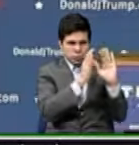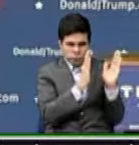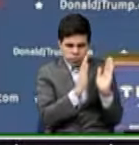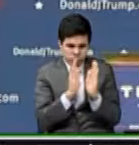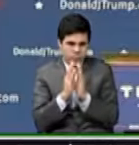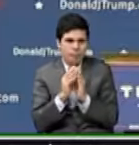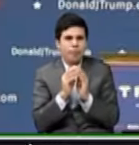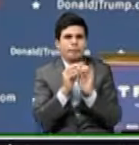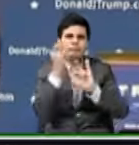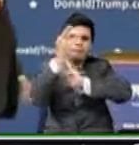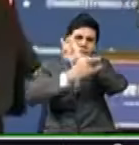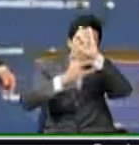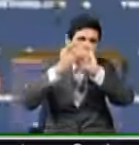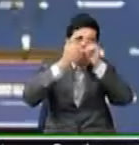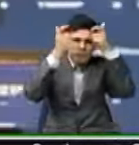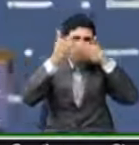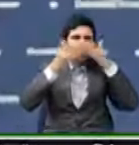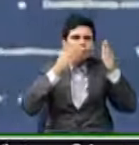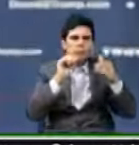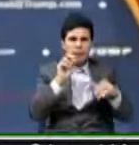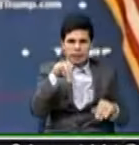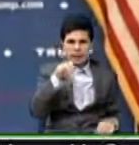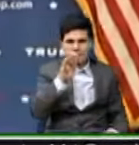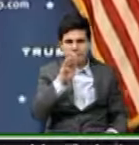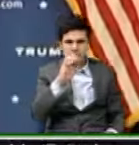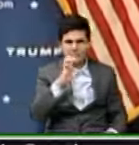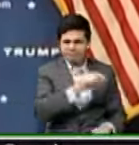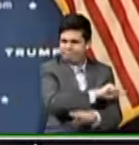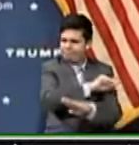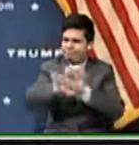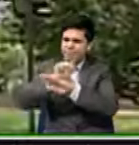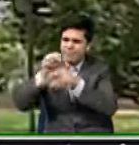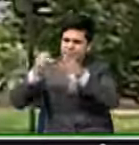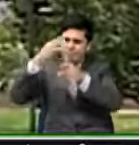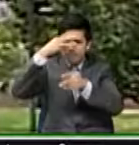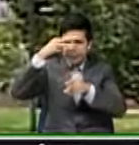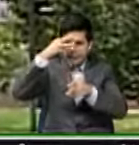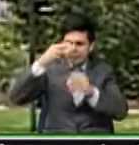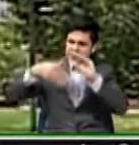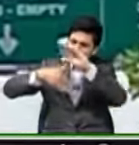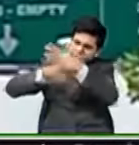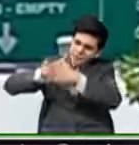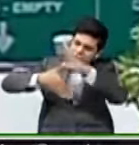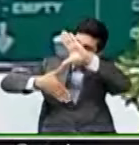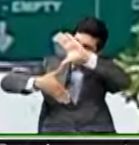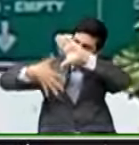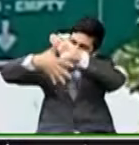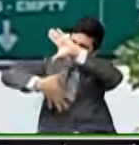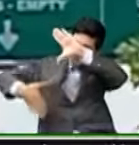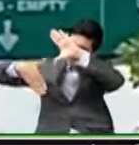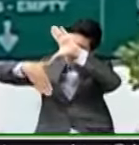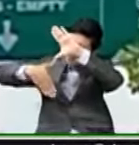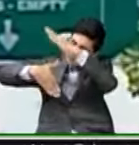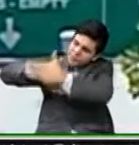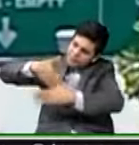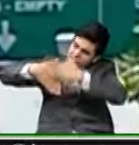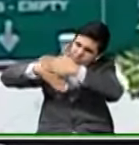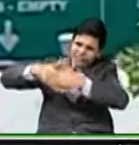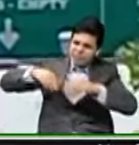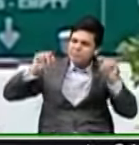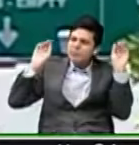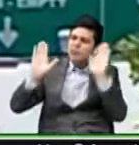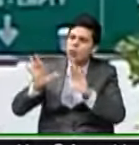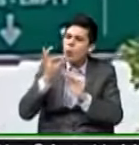con NBC Universal, ha proferido en contra de los mexicanos y los latinos, a los que calificó de narcotraficantes